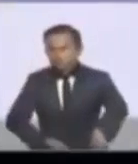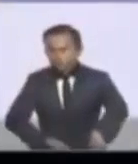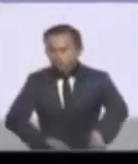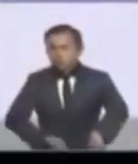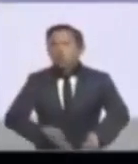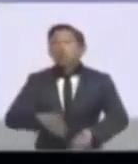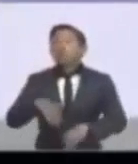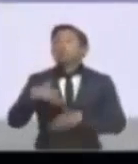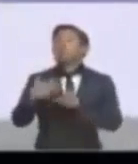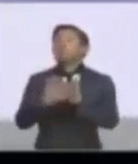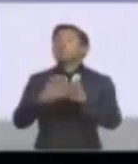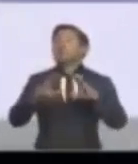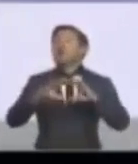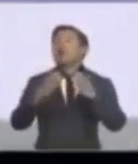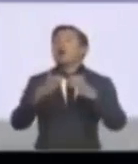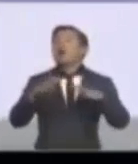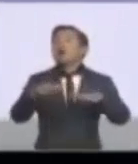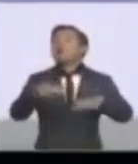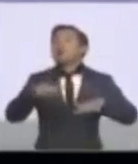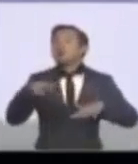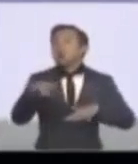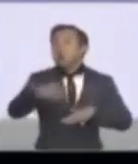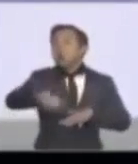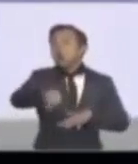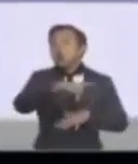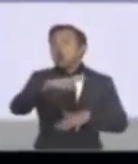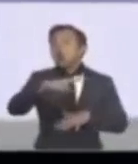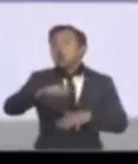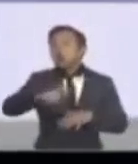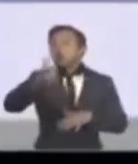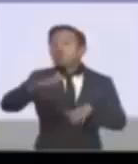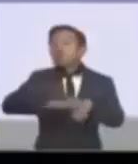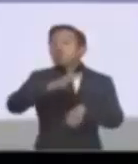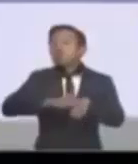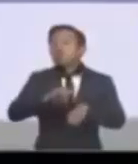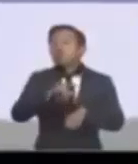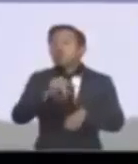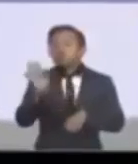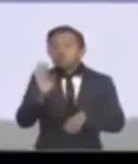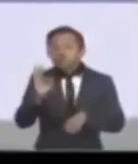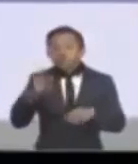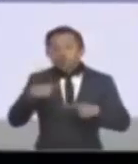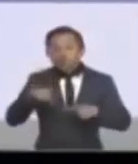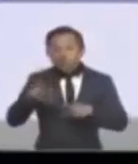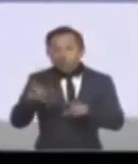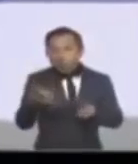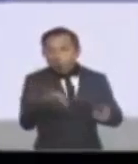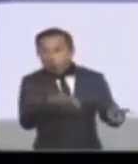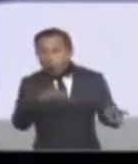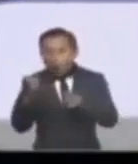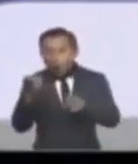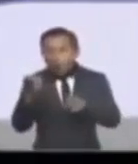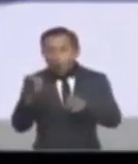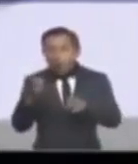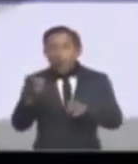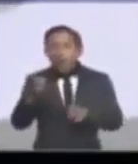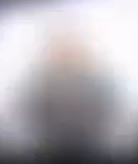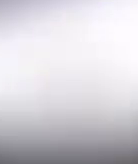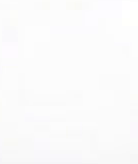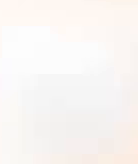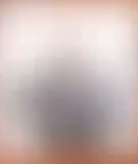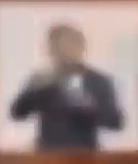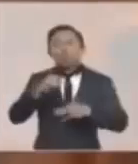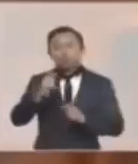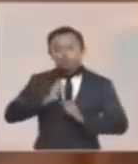Pero hay dos cosas que me han llamado la atención. Primero, que ha sido de las pocas mujeres que ha estado ahí. En el caso de los demás